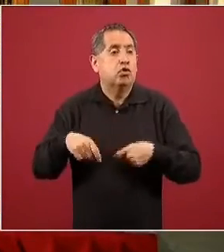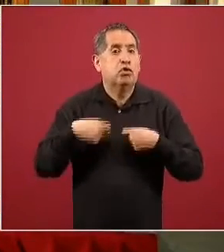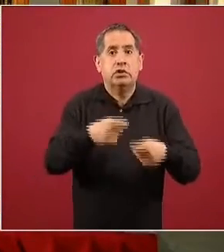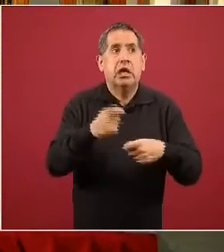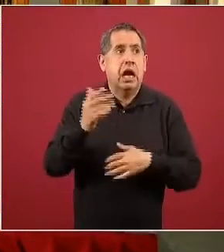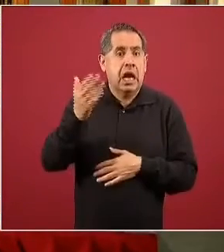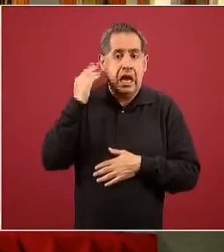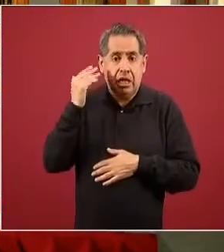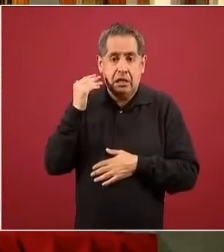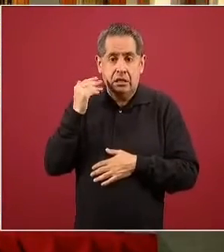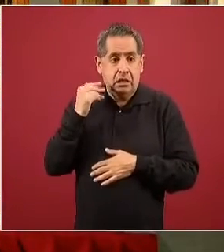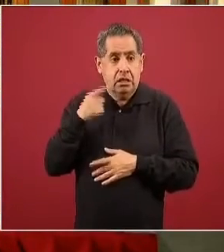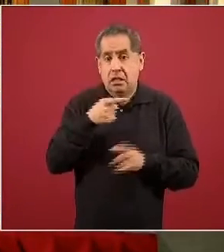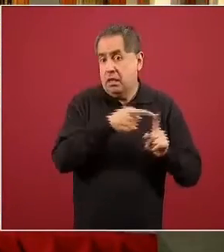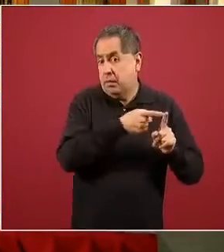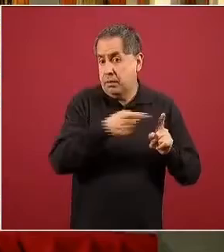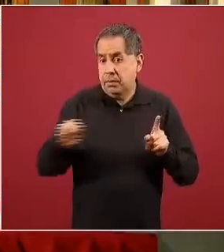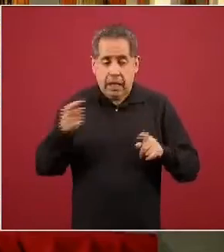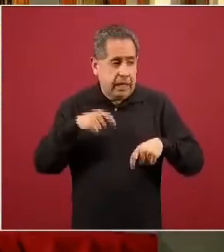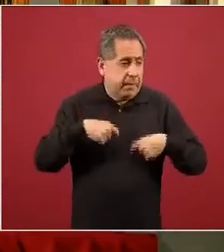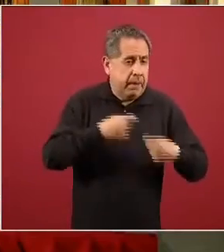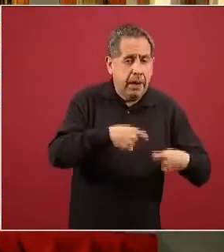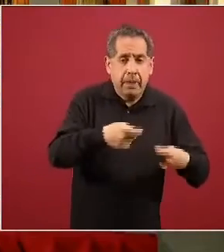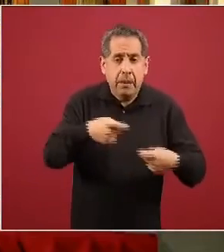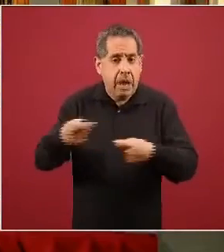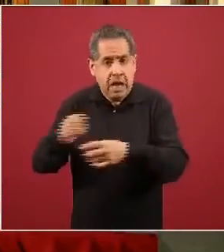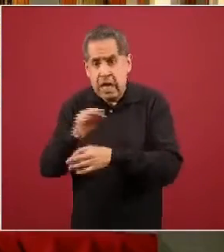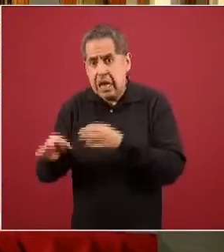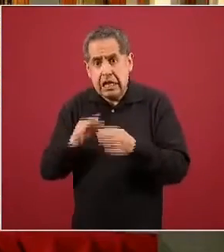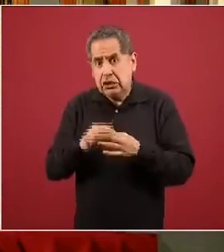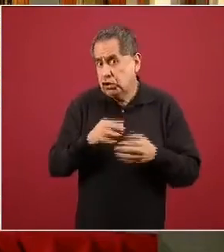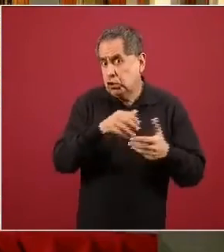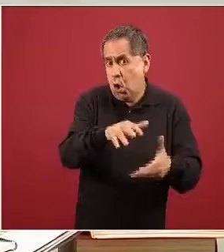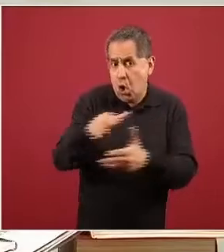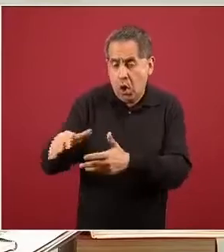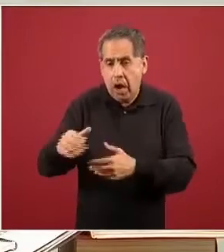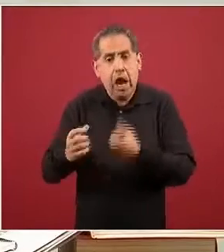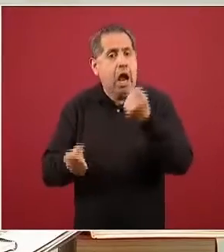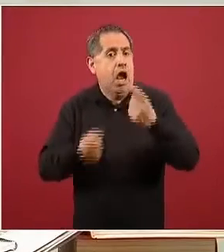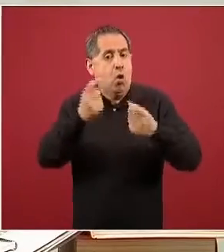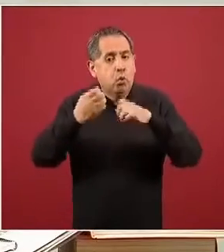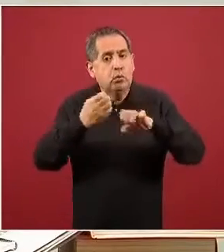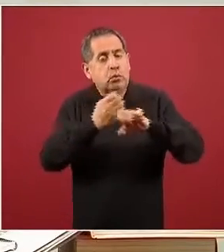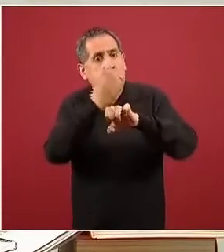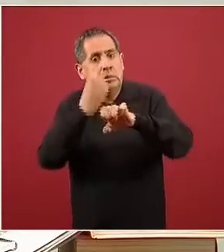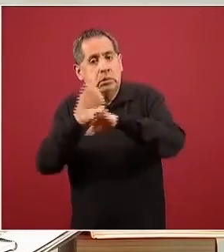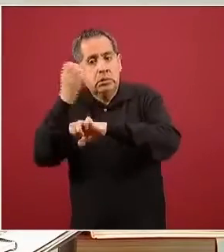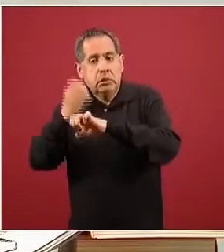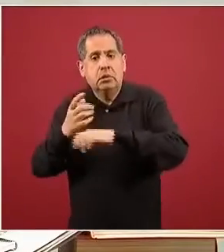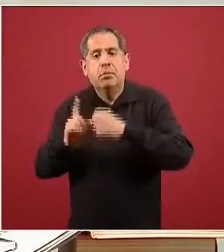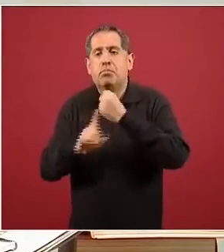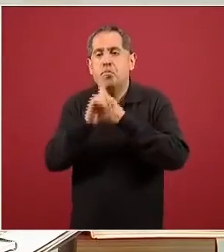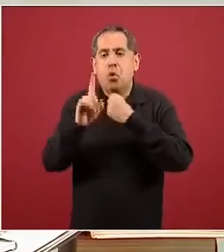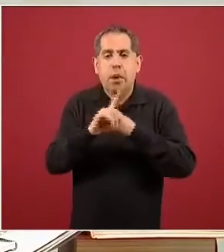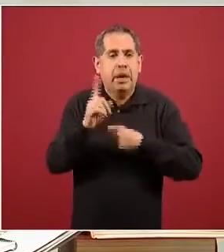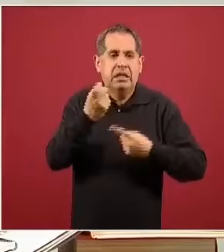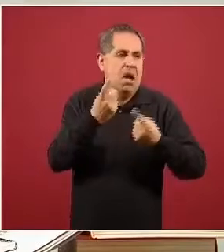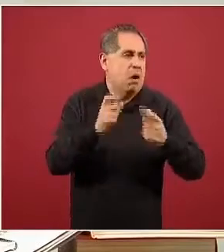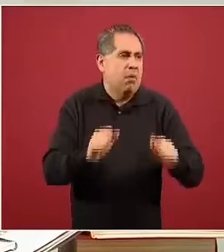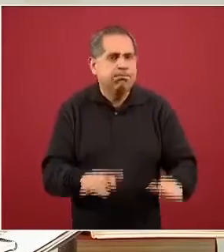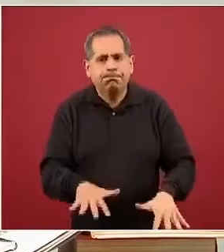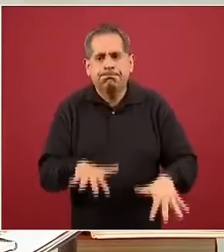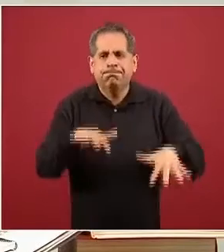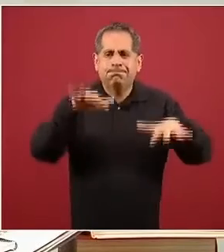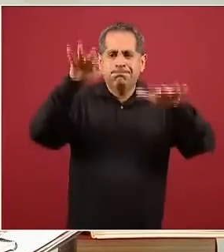el curso del ciclo escolar, porque resulta que en algunos de los estados hubo problemas de inundaciones,